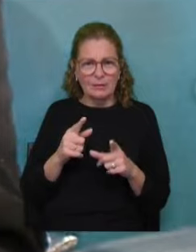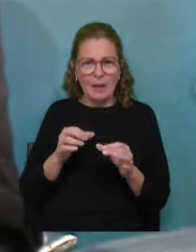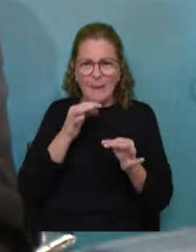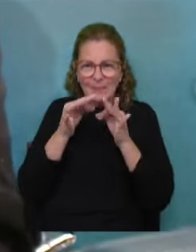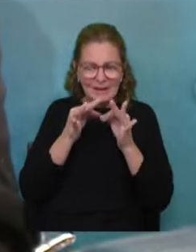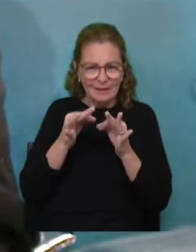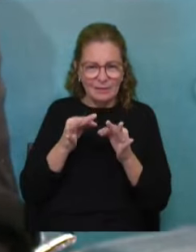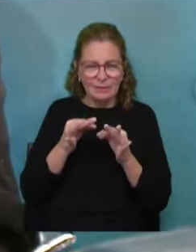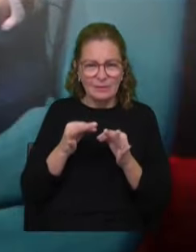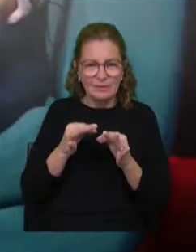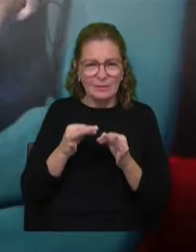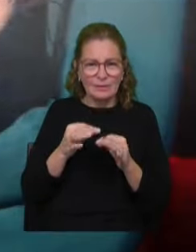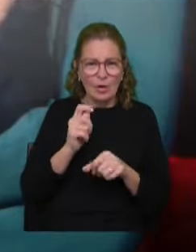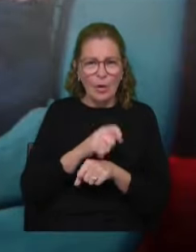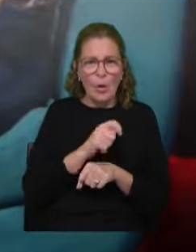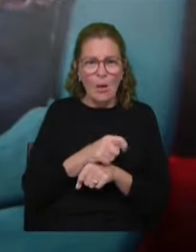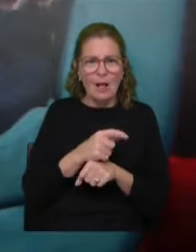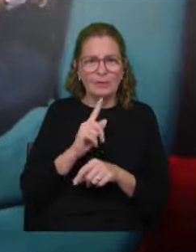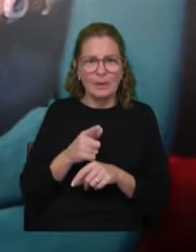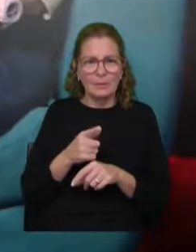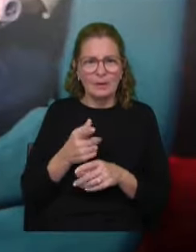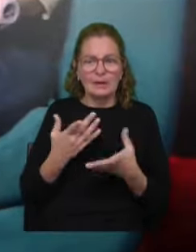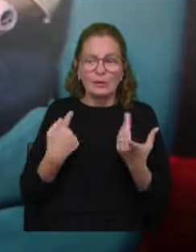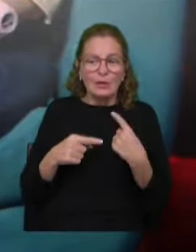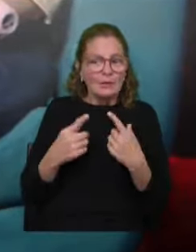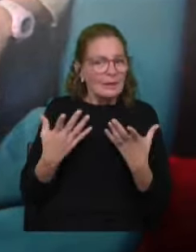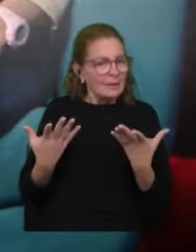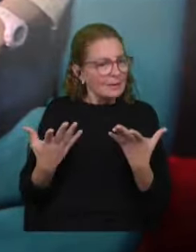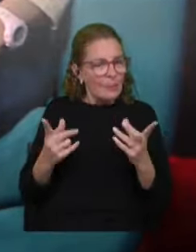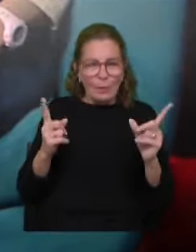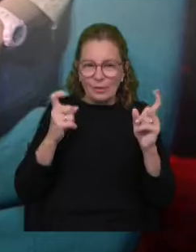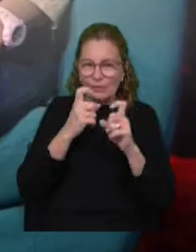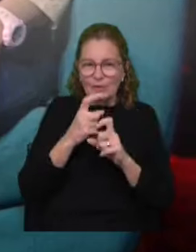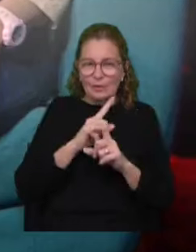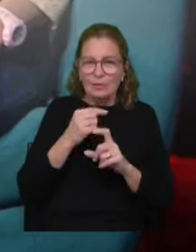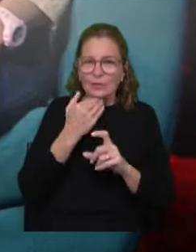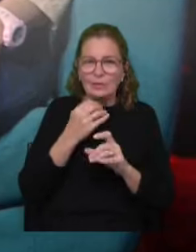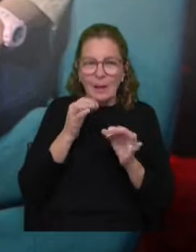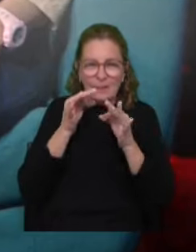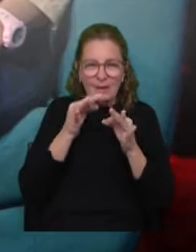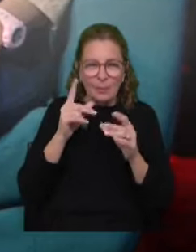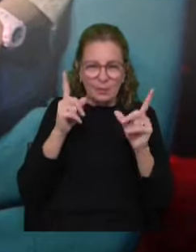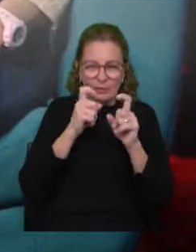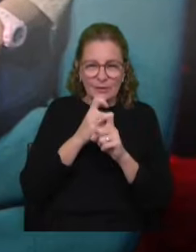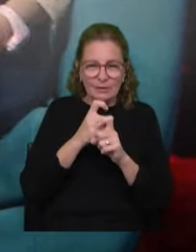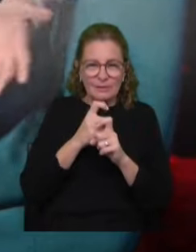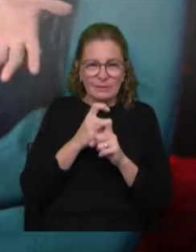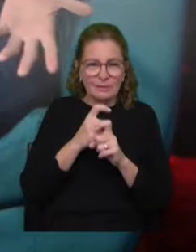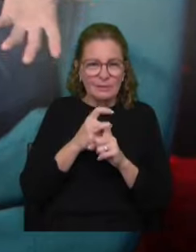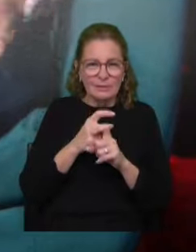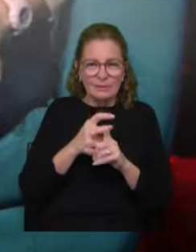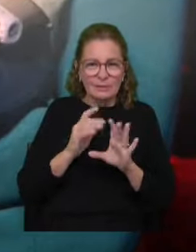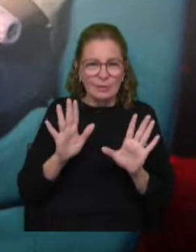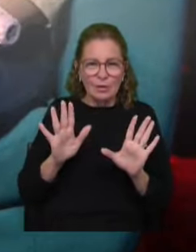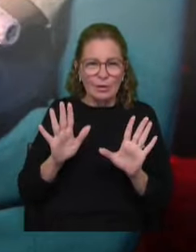justificarlo. Y sin juzgarlo también. ¿Eh? Sin juzgarlo. Sin juzgarlo desde, y sin justificarlo también. O sea, sin, no sé cómo explicar. Es muy complicado. Ser el personaje,